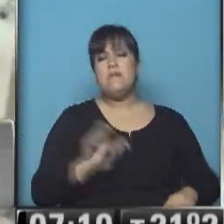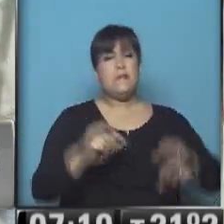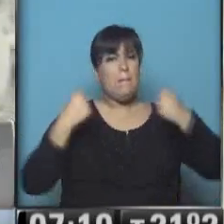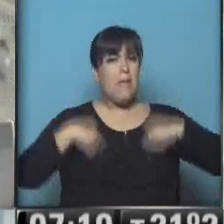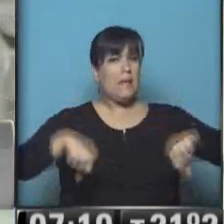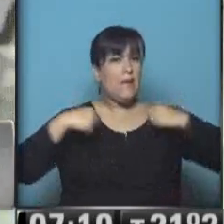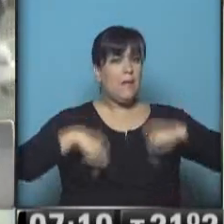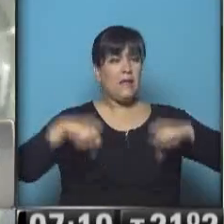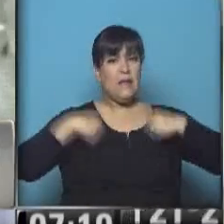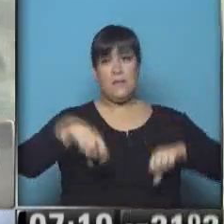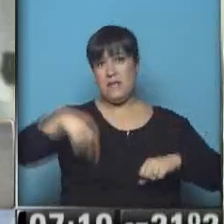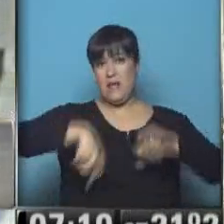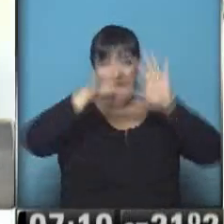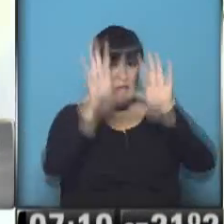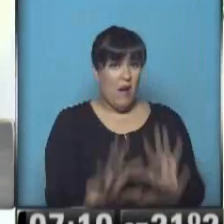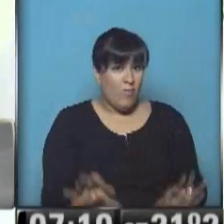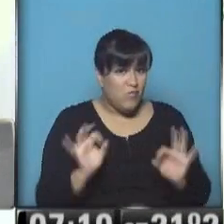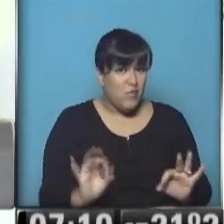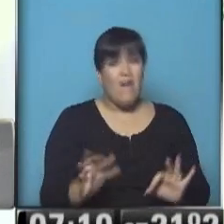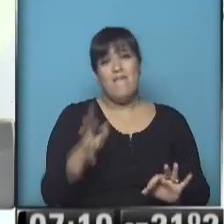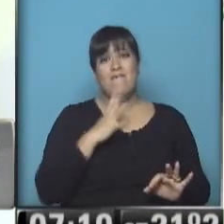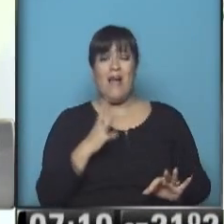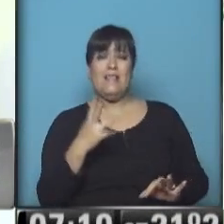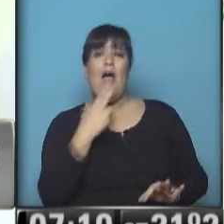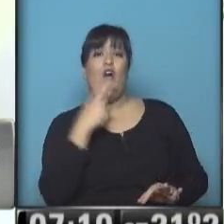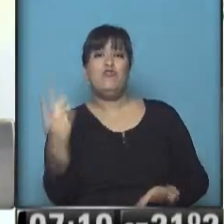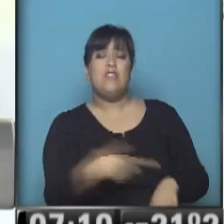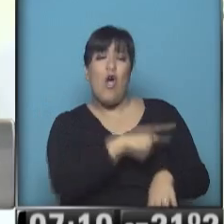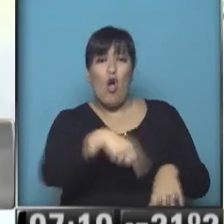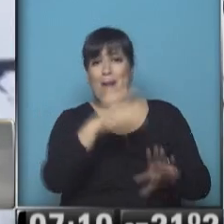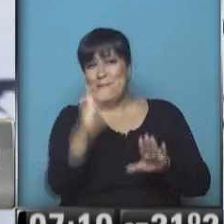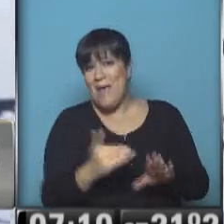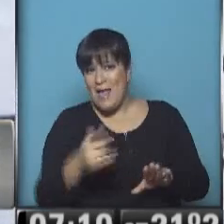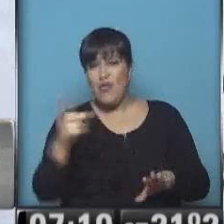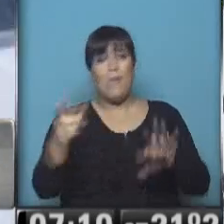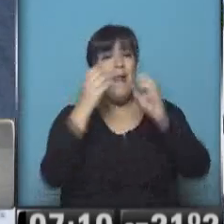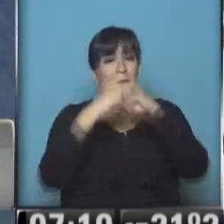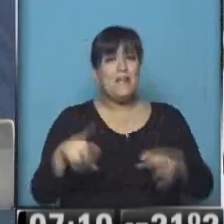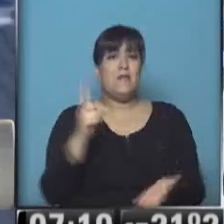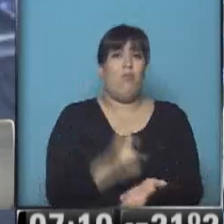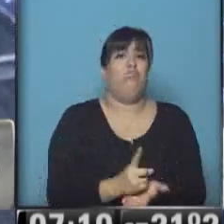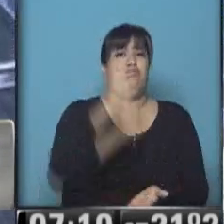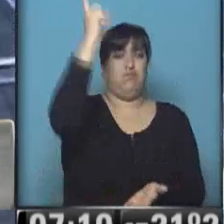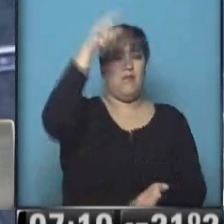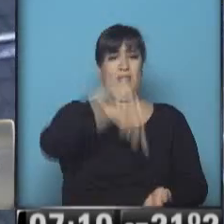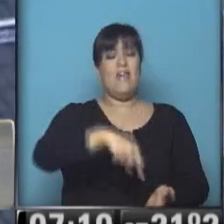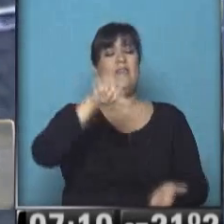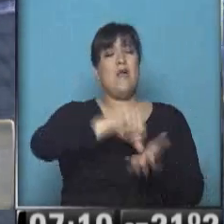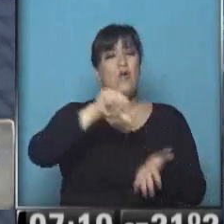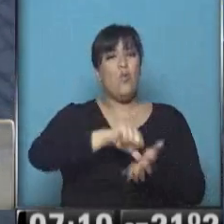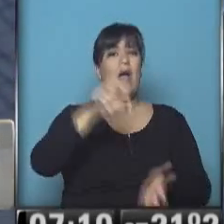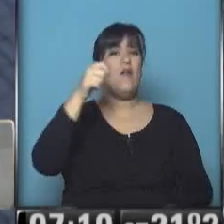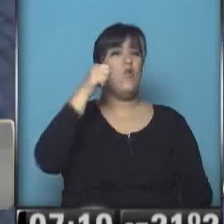está preparado a esta hora. Faltan menos de 11 horas para que salga en ese cohete desde la Guyana Francesa